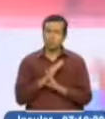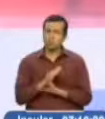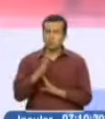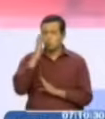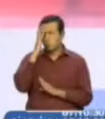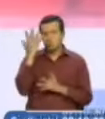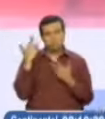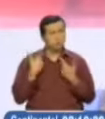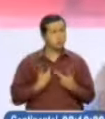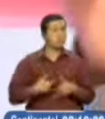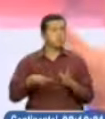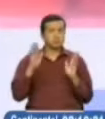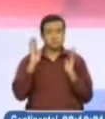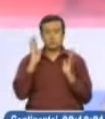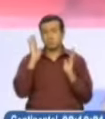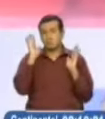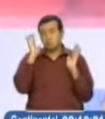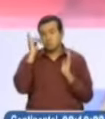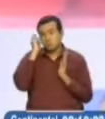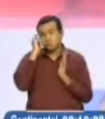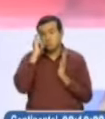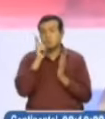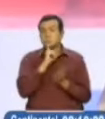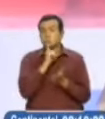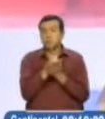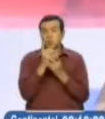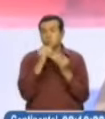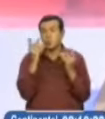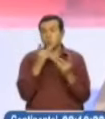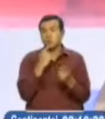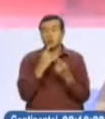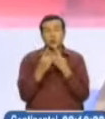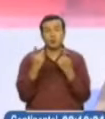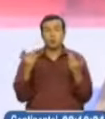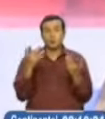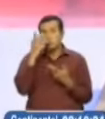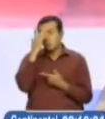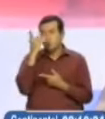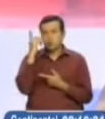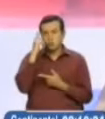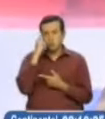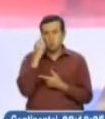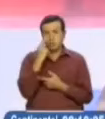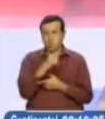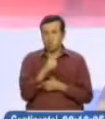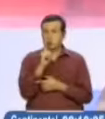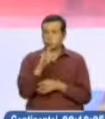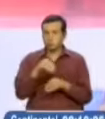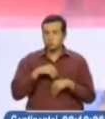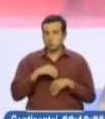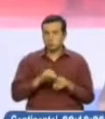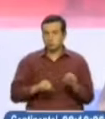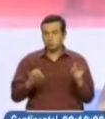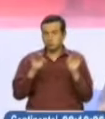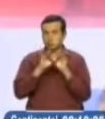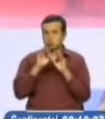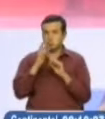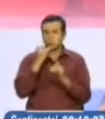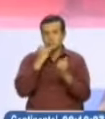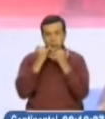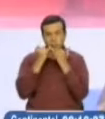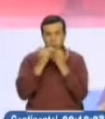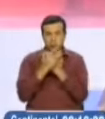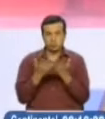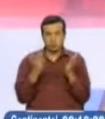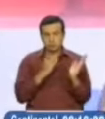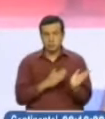razones que fuesen. Es decir, ahí uno podría decir un montón de justificativos, pero creo que ahí el gobierno tiene que asumir la responsabilidad de que ahí hizo mal algo.